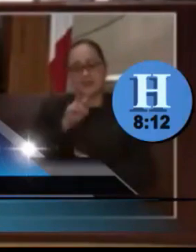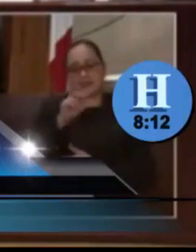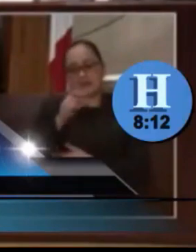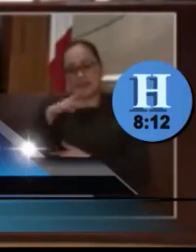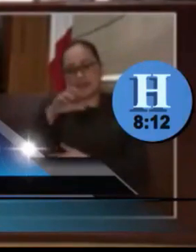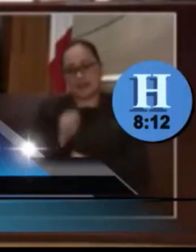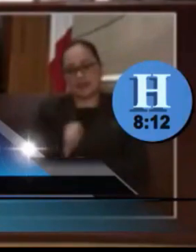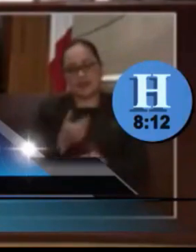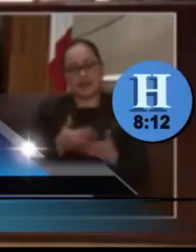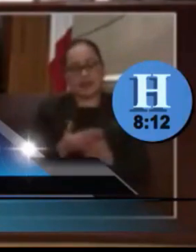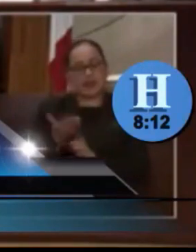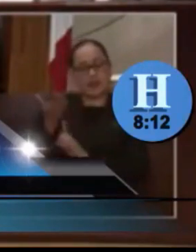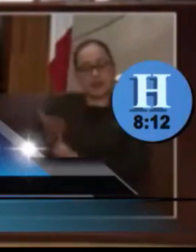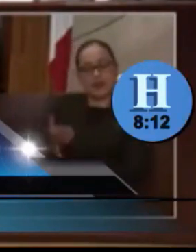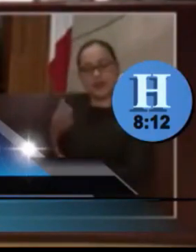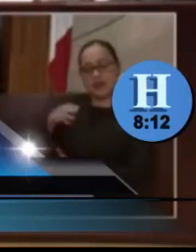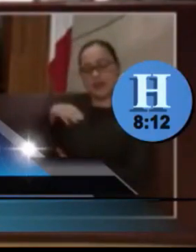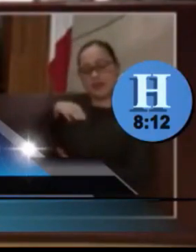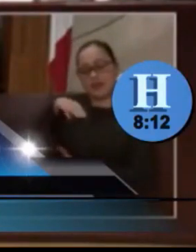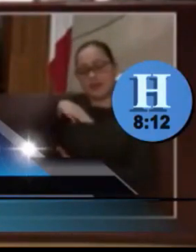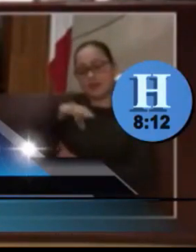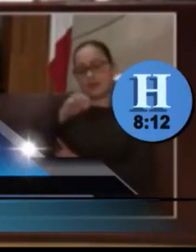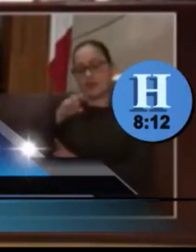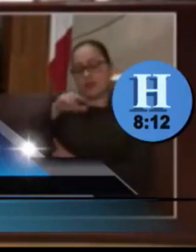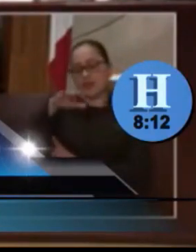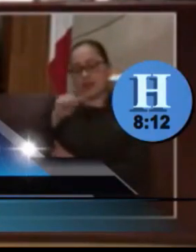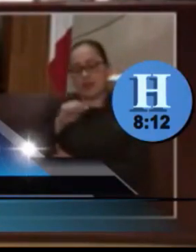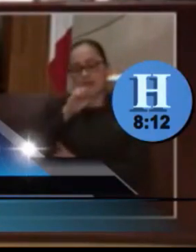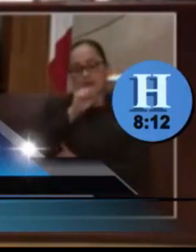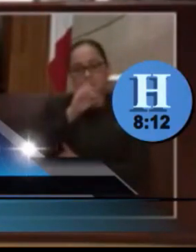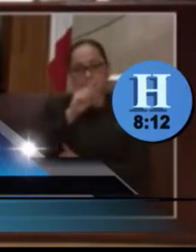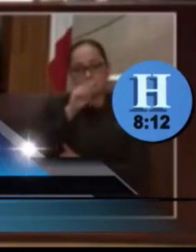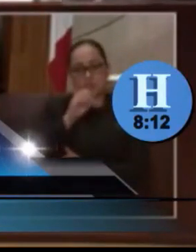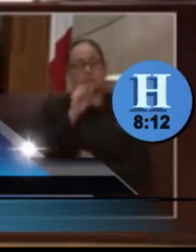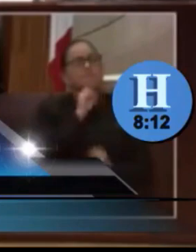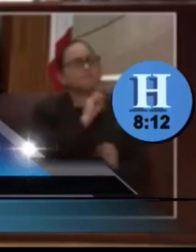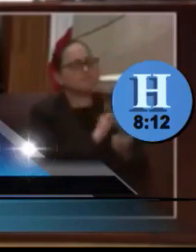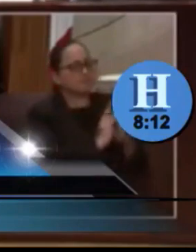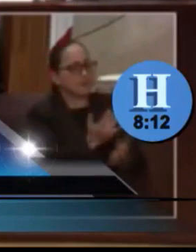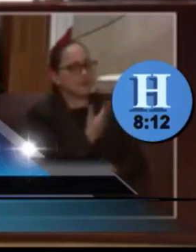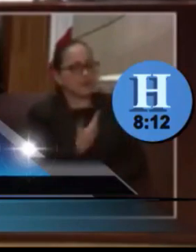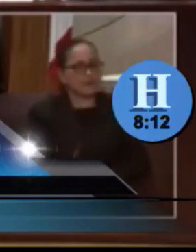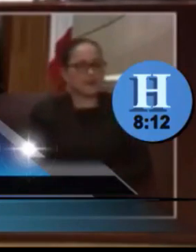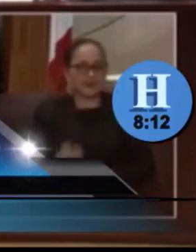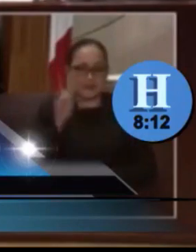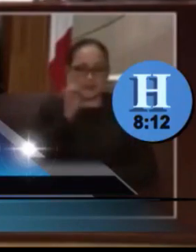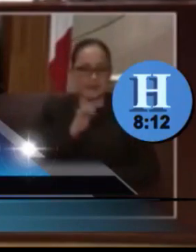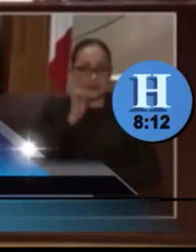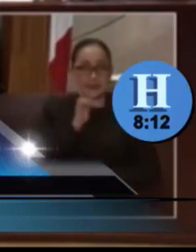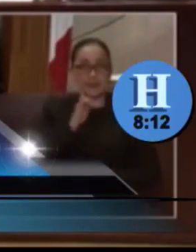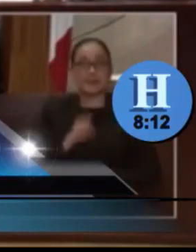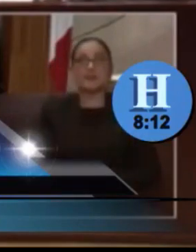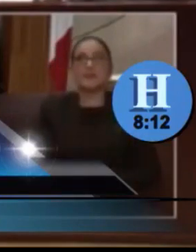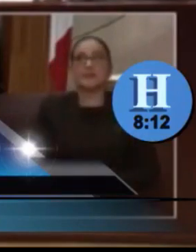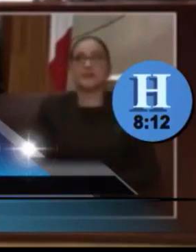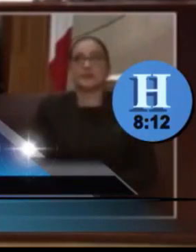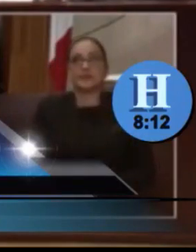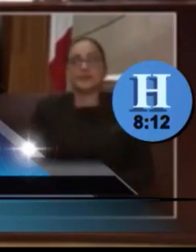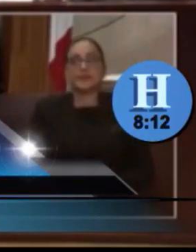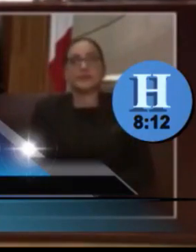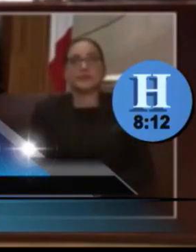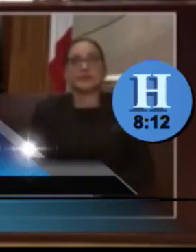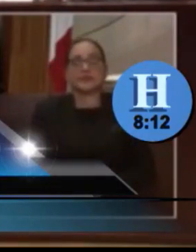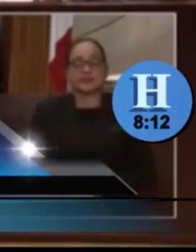manejado por gente ligada a un partido político, ¿no? De acuerdo, sí, de acuerdo. Aquí lo